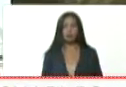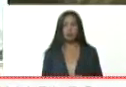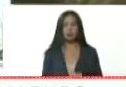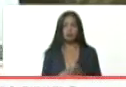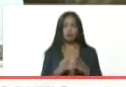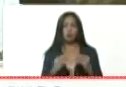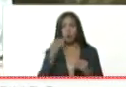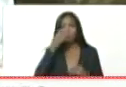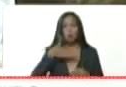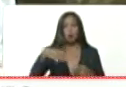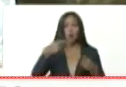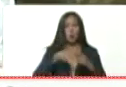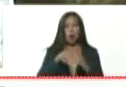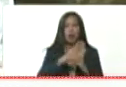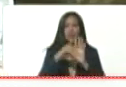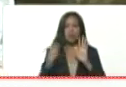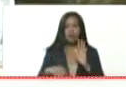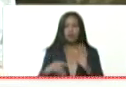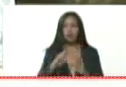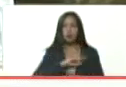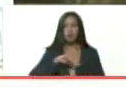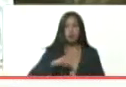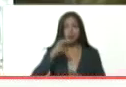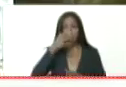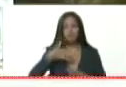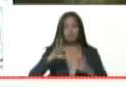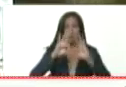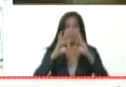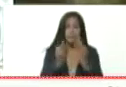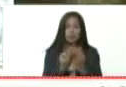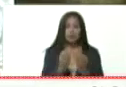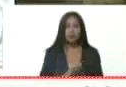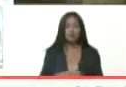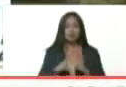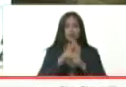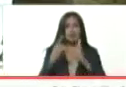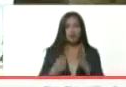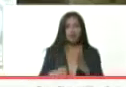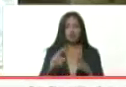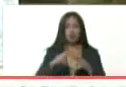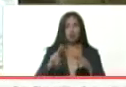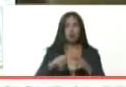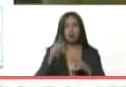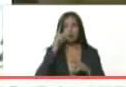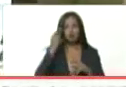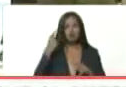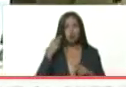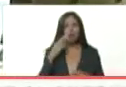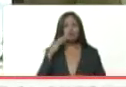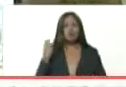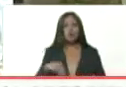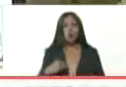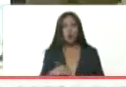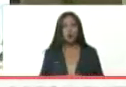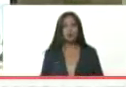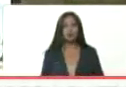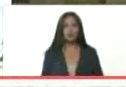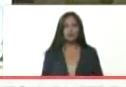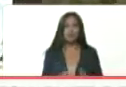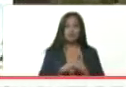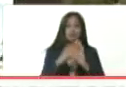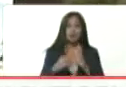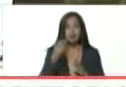como derecho derecho de la familia derecha del derecho de la niña del niño del joven derecho del pueblo